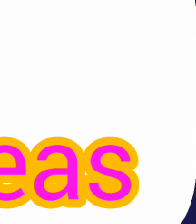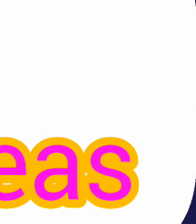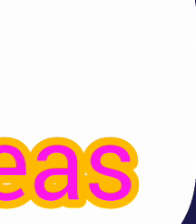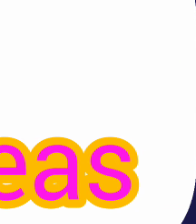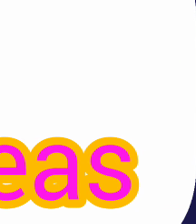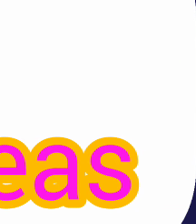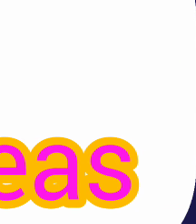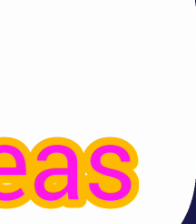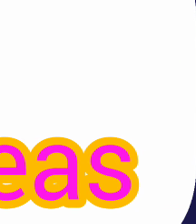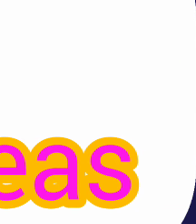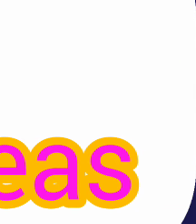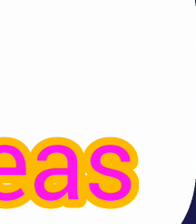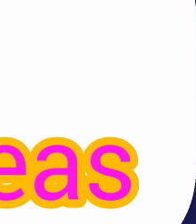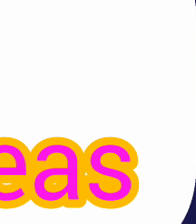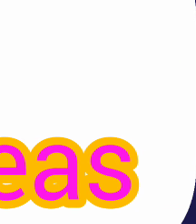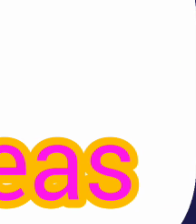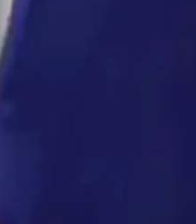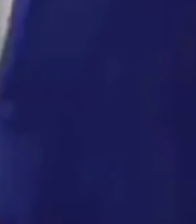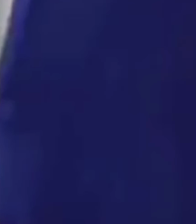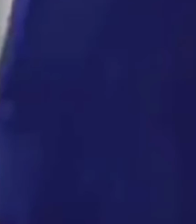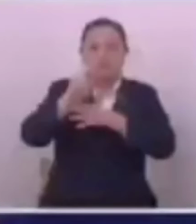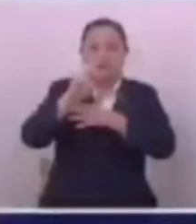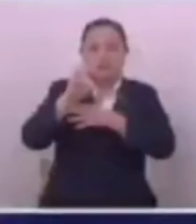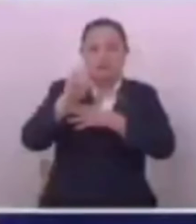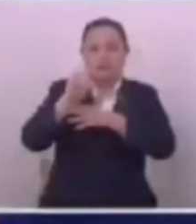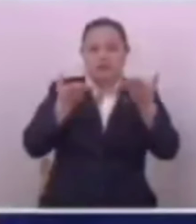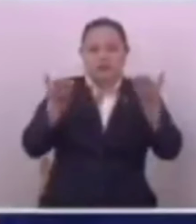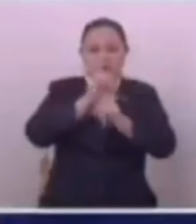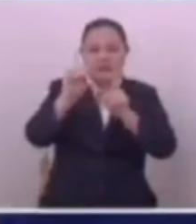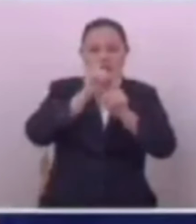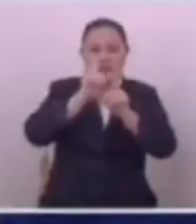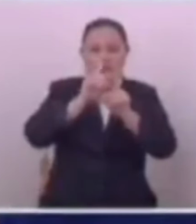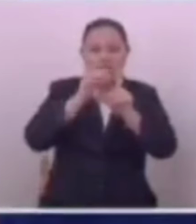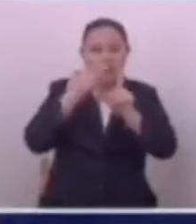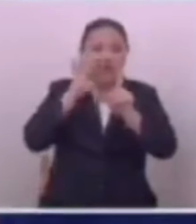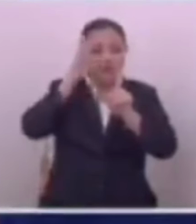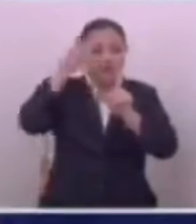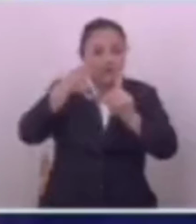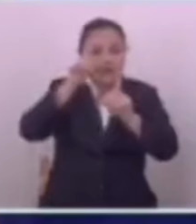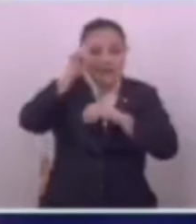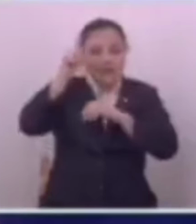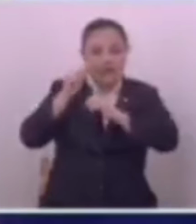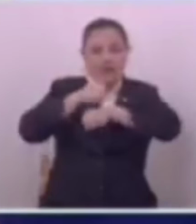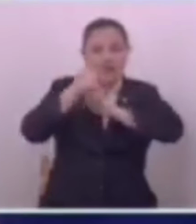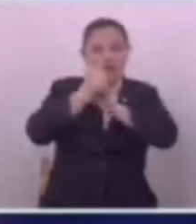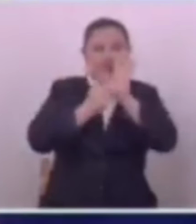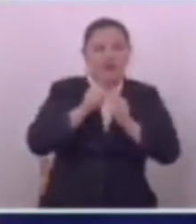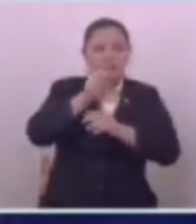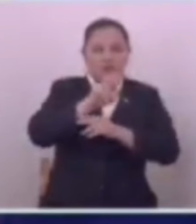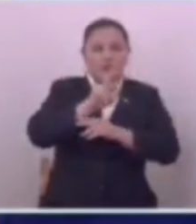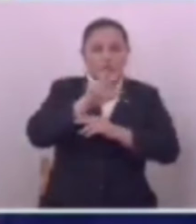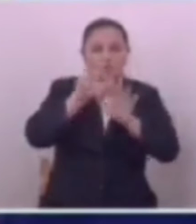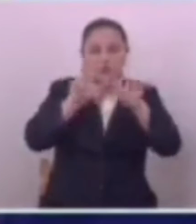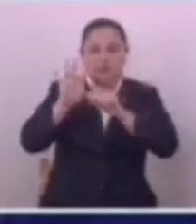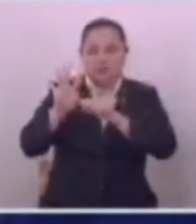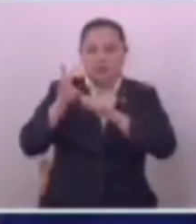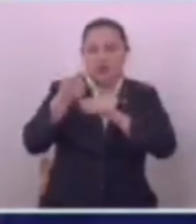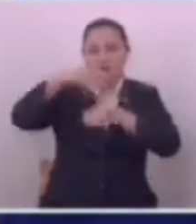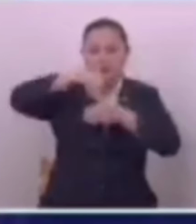El diputado propietario por el Partido de Nuevas Ideas, Eric Alfredo García Salguero, ha cometido el delito de falsedad ideológica establecido en el artículo 284 del Código